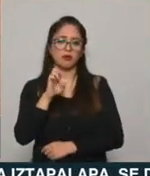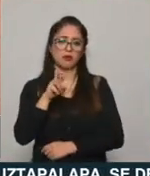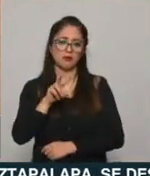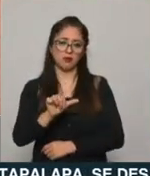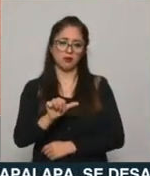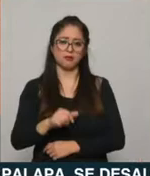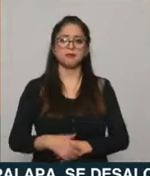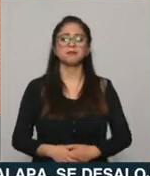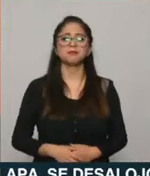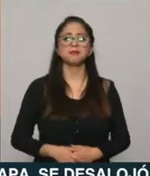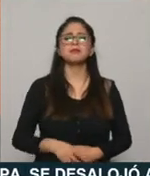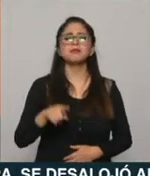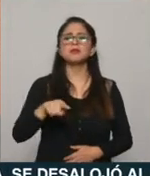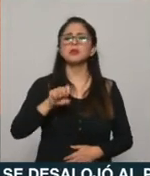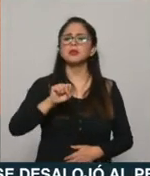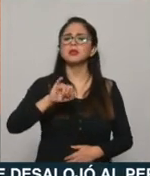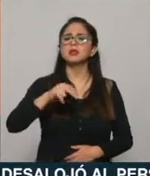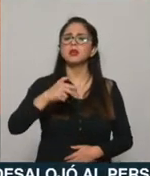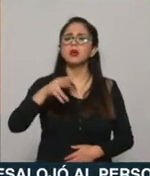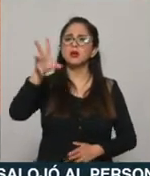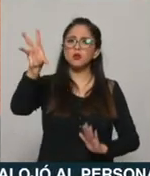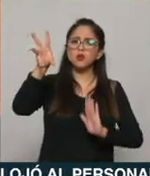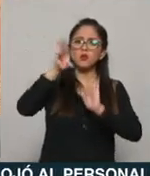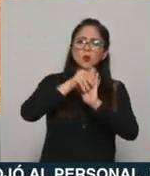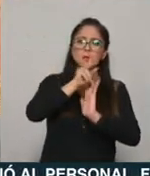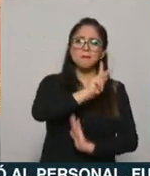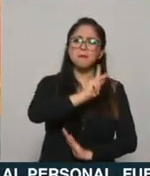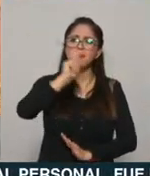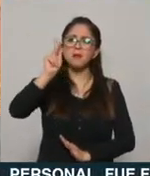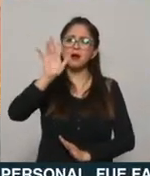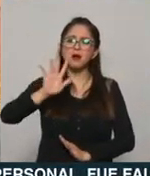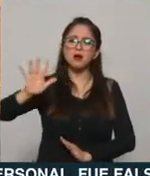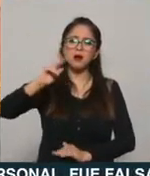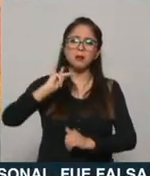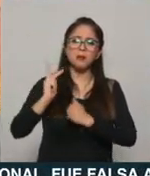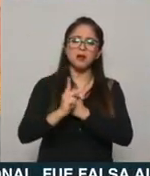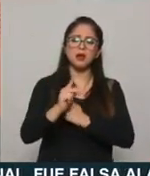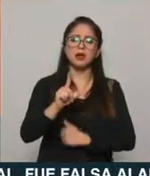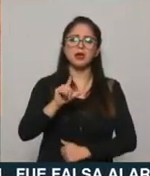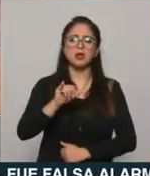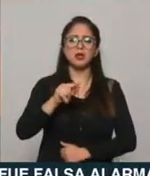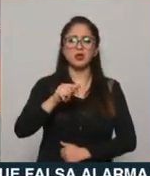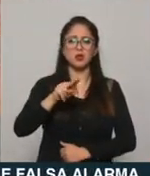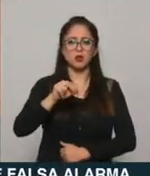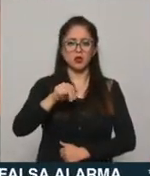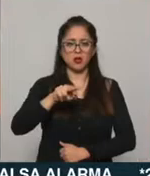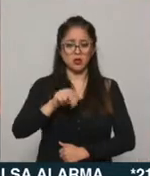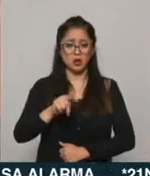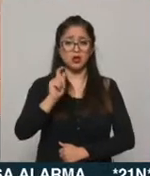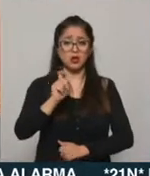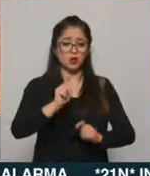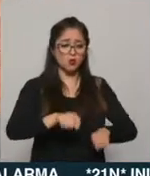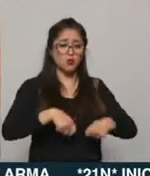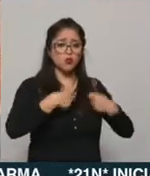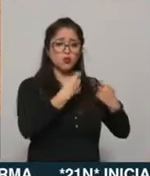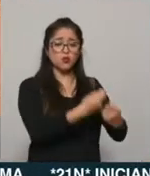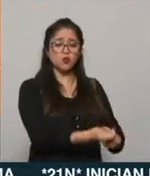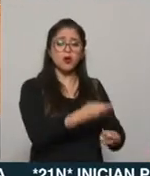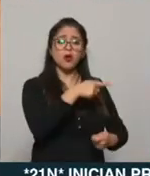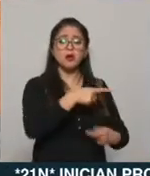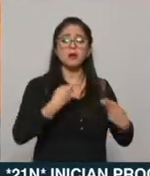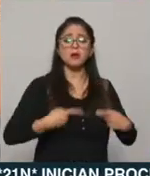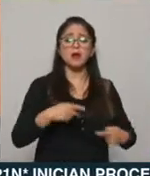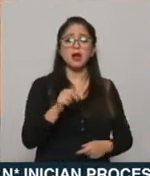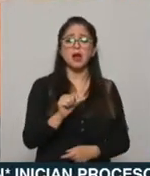una imitación de una sinagoga de Lituania, porque el donante de la sección principal, que se llama